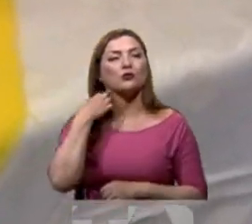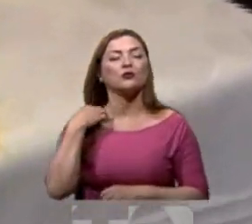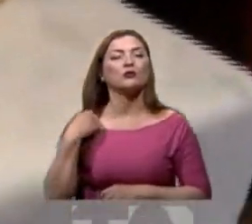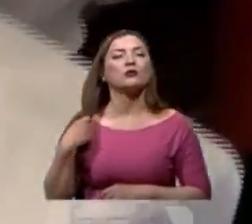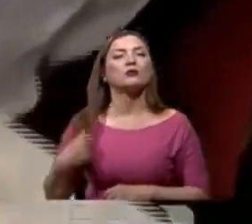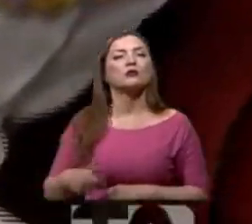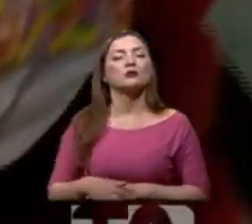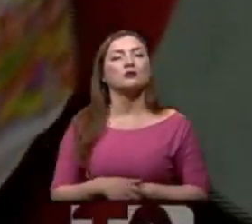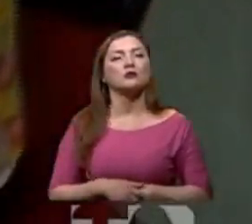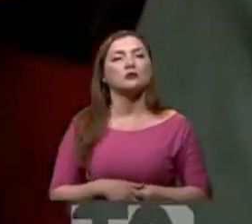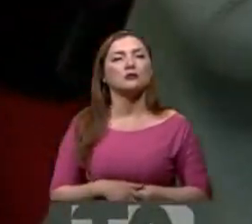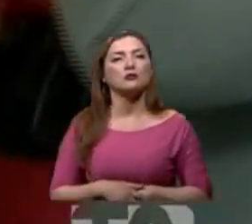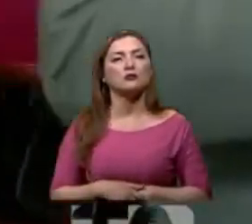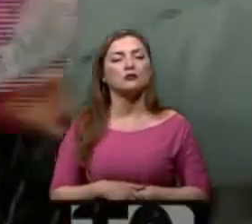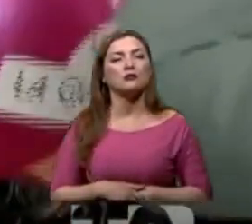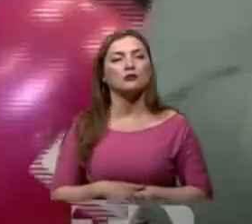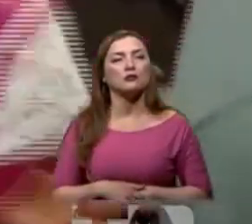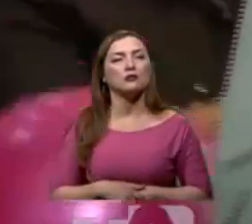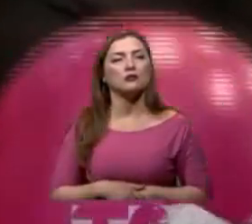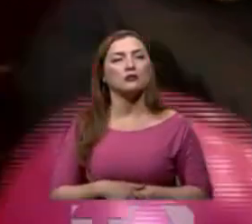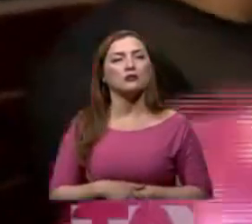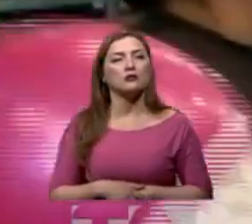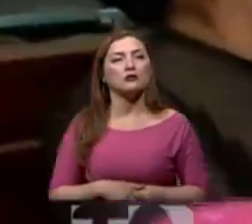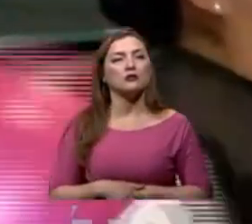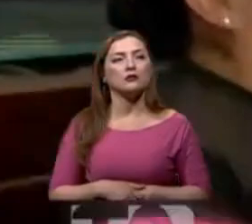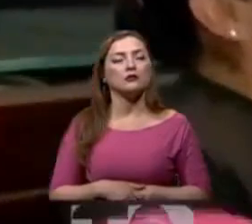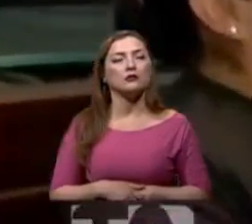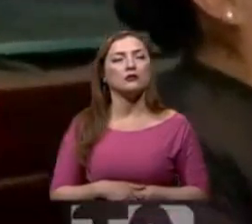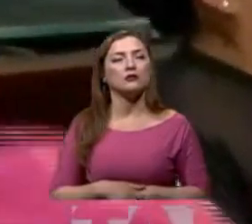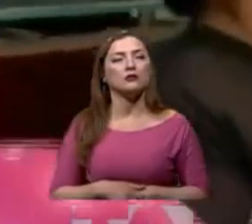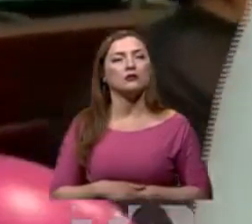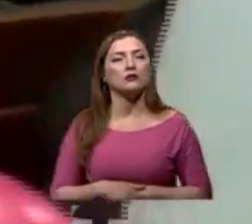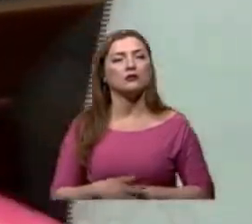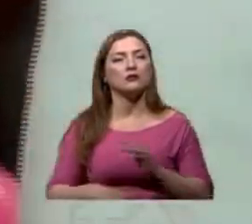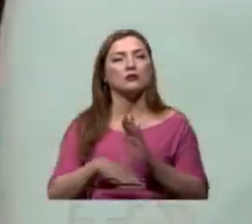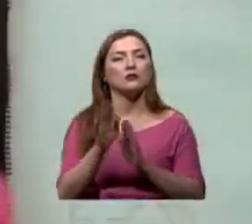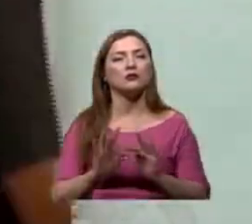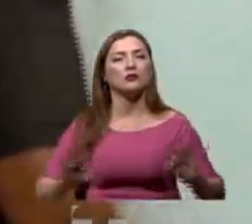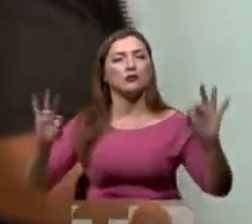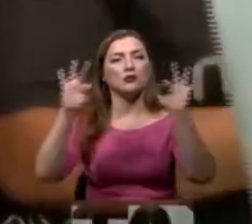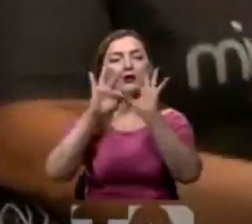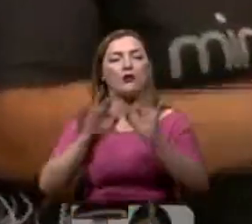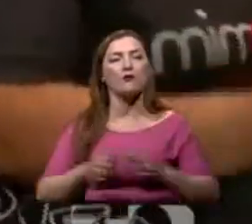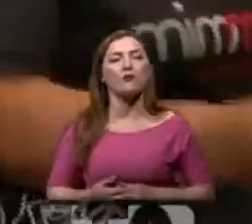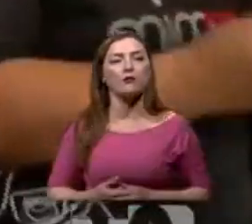premiar en este concurso. Ahora sí, se viene la parte más importante.